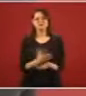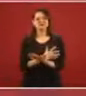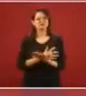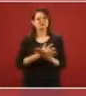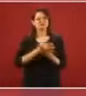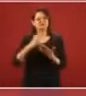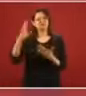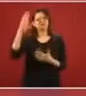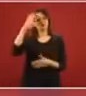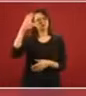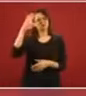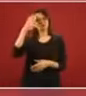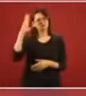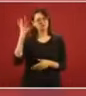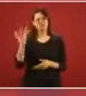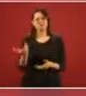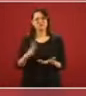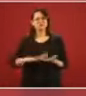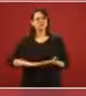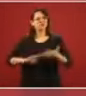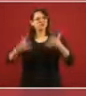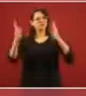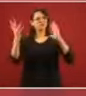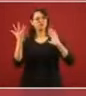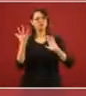extremismos, sin violencia,